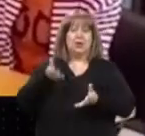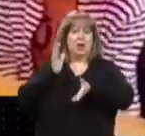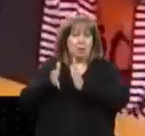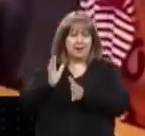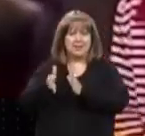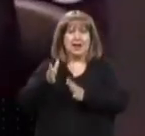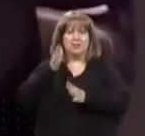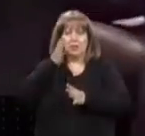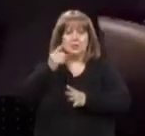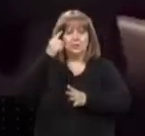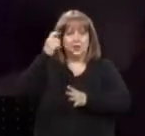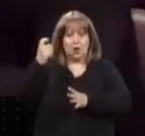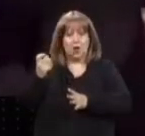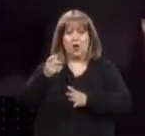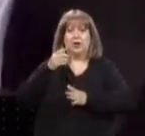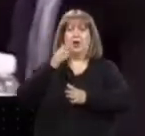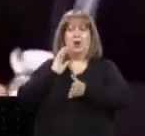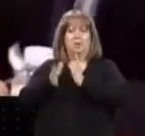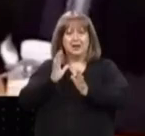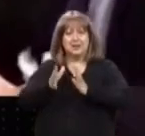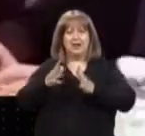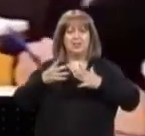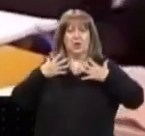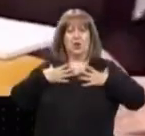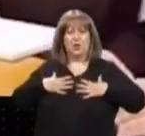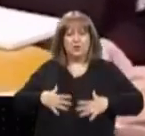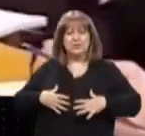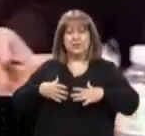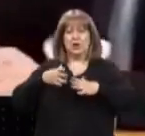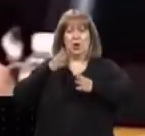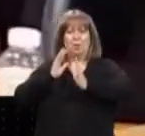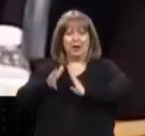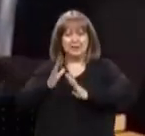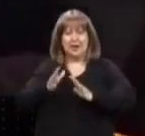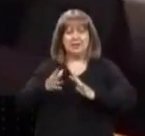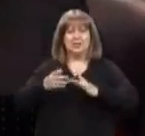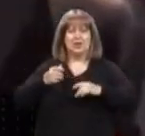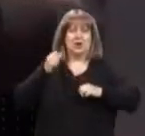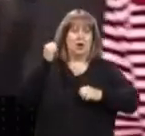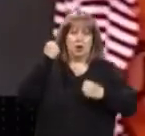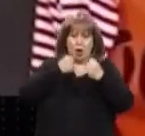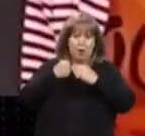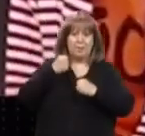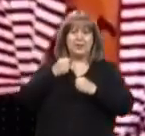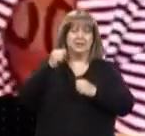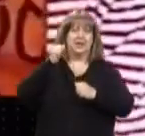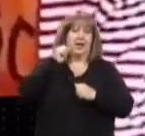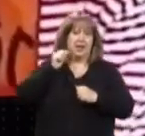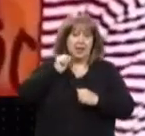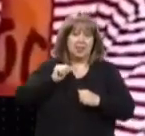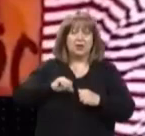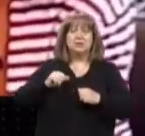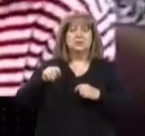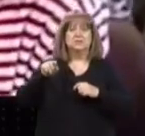tenía Lucio, y es muy doloroso inclusive tener que contar, relatar eso, Juli, debido a